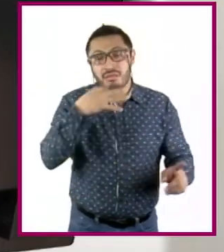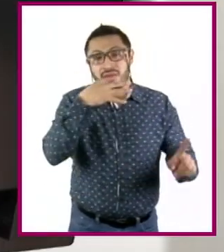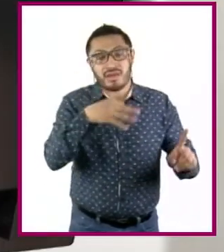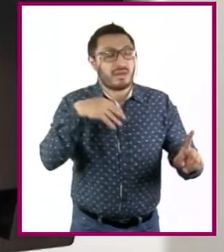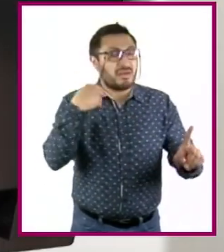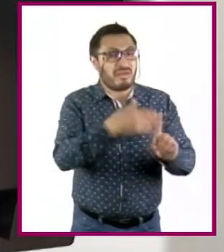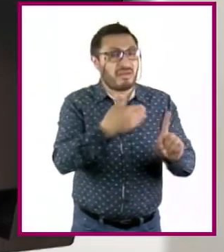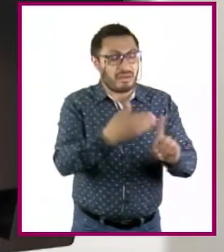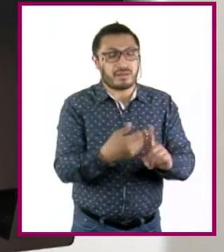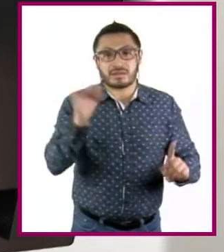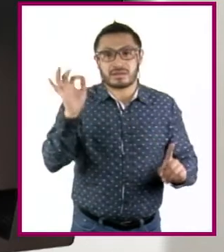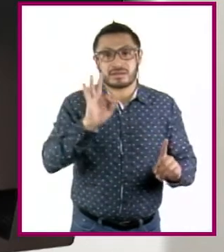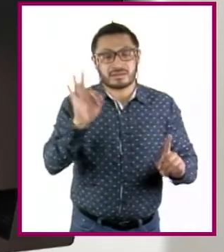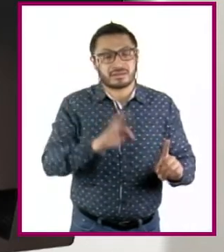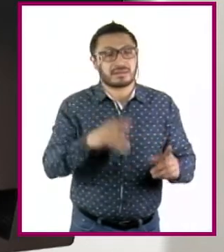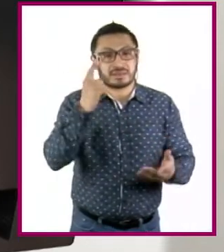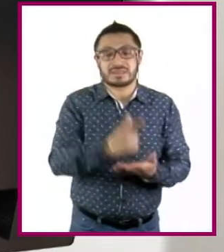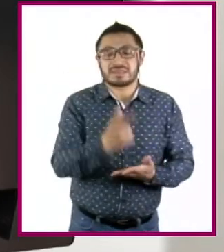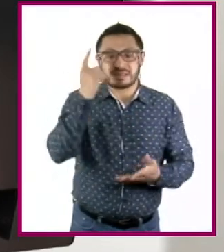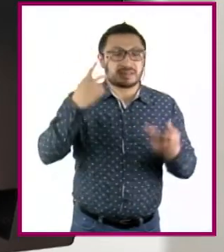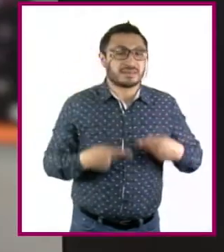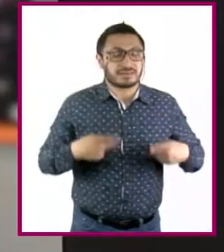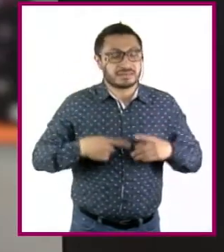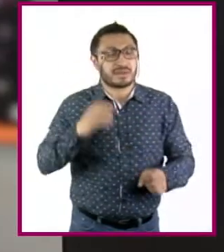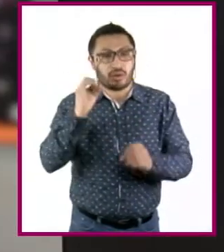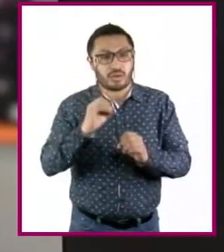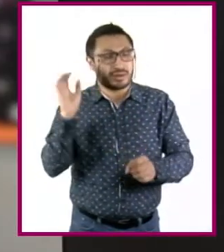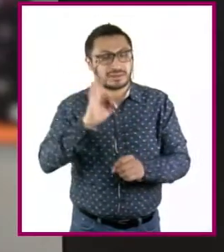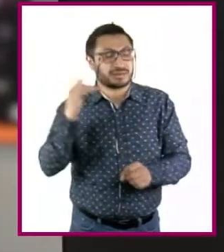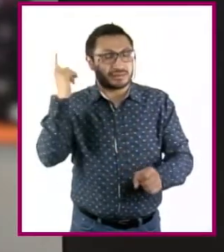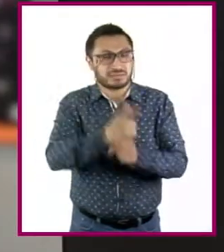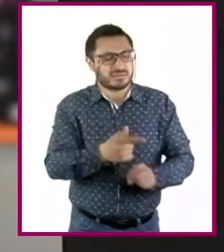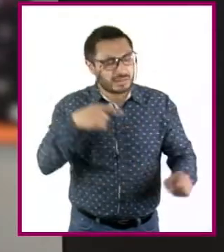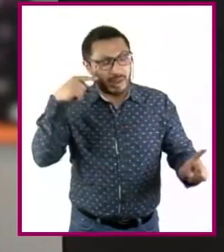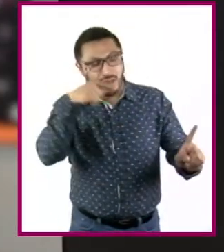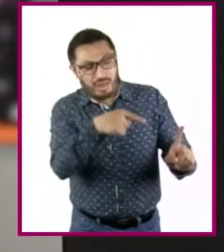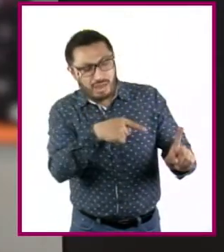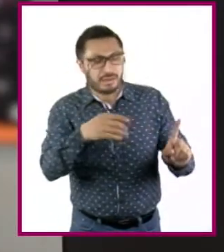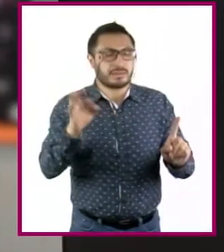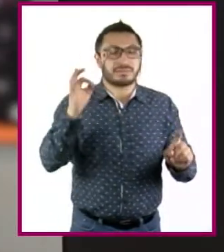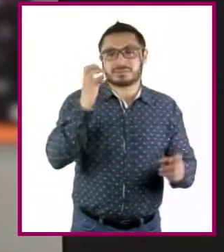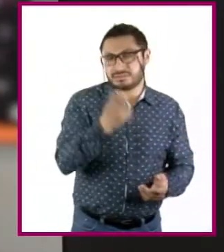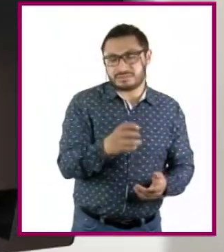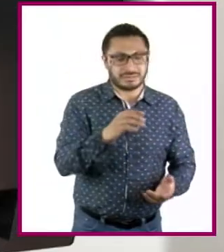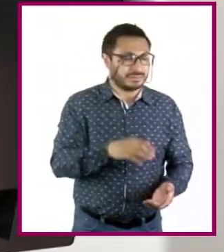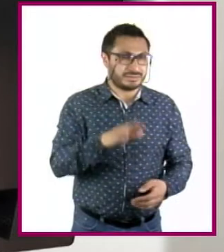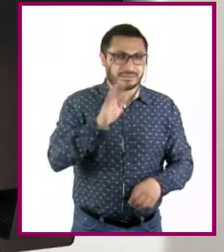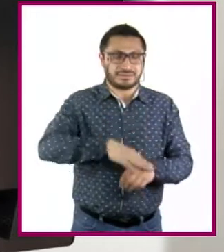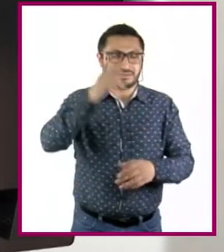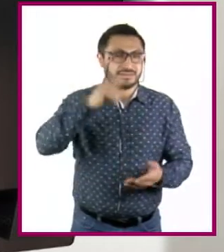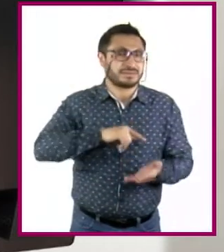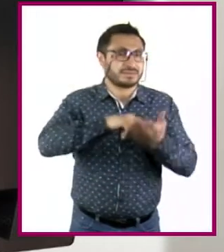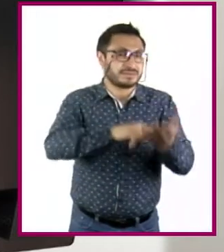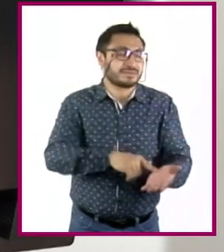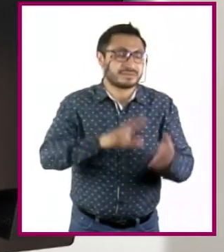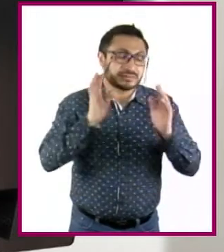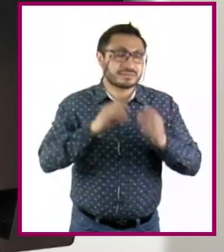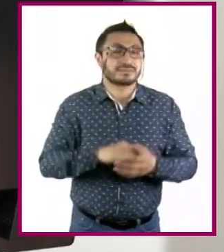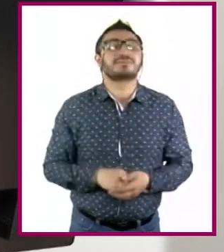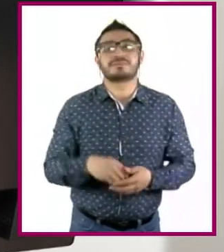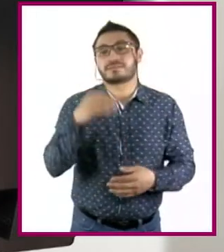haya grabado a la persona con las manos en la masa, como se dice, no hay nada más que pruebas y testimonios. Así que el juez